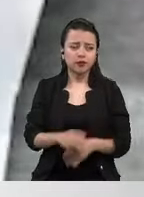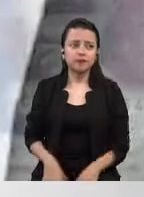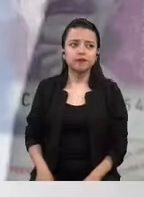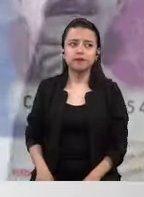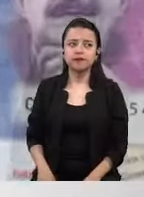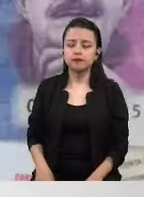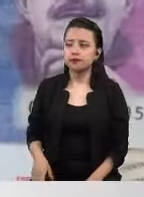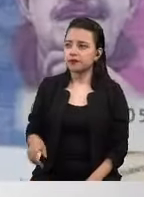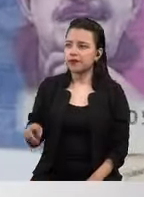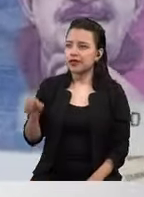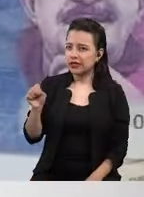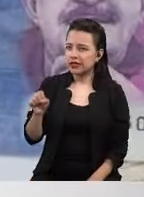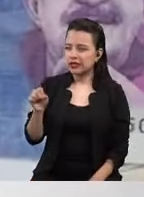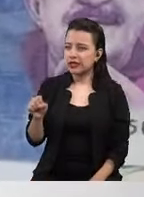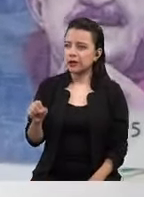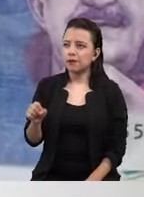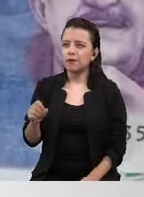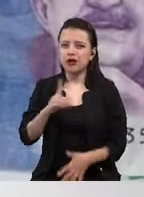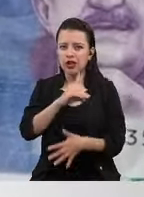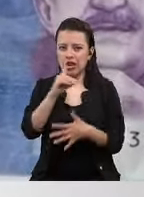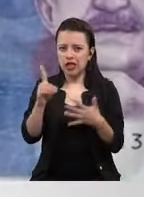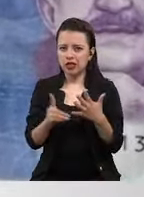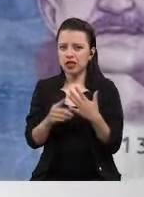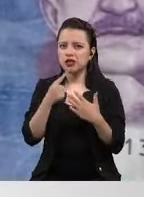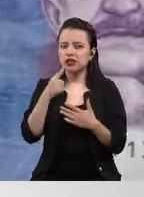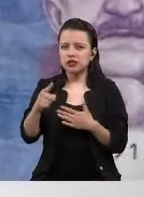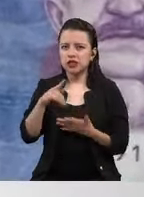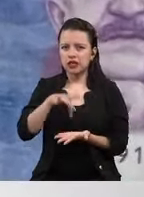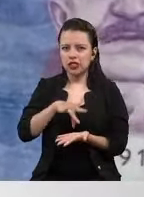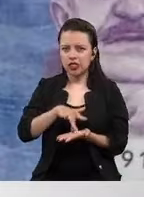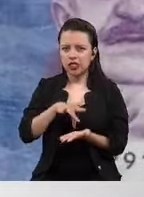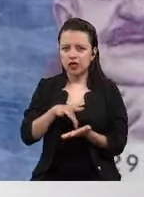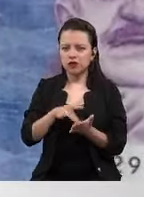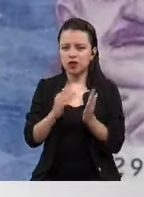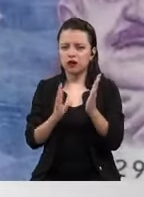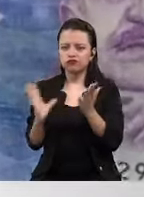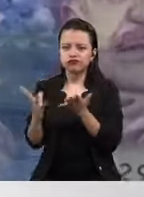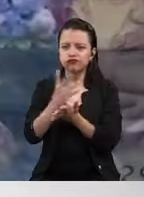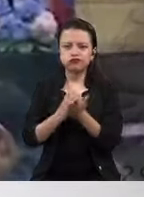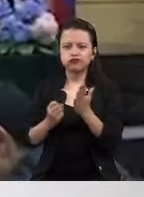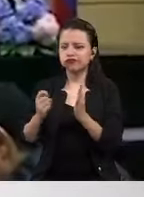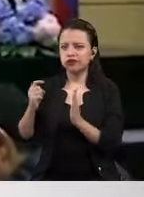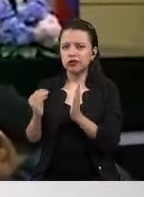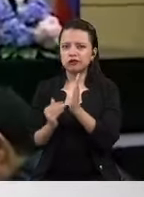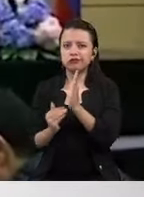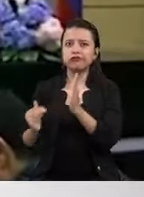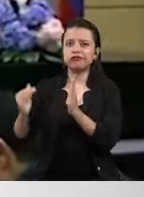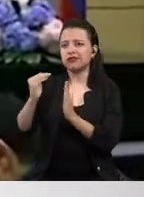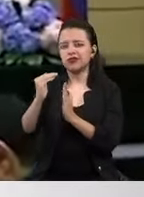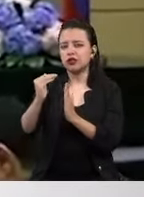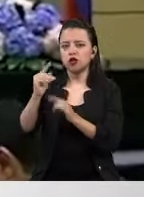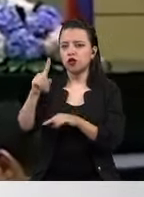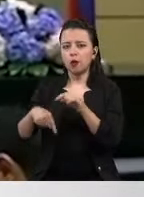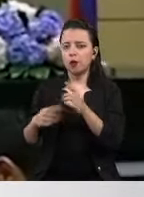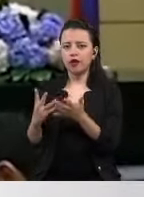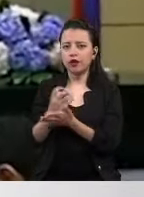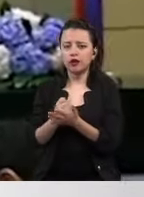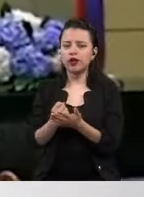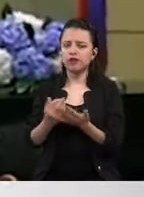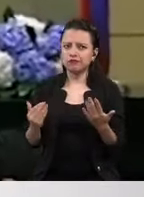se habló mucho de que la diam pues obviamente tenía un déficit que no se iba a lograr ese recaudo que estaba establecido y que se había puesto como meta cómo